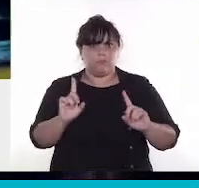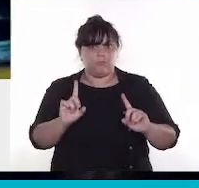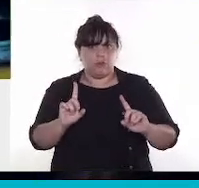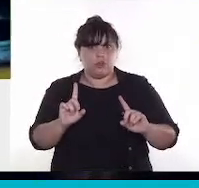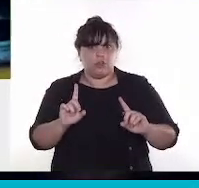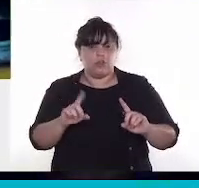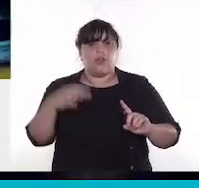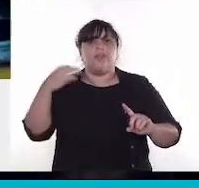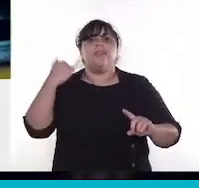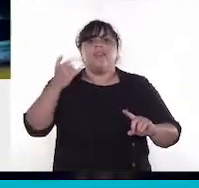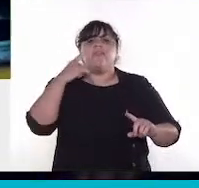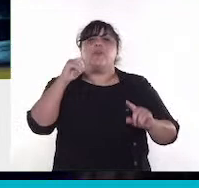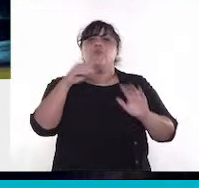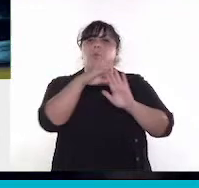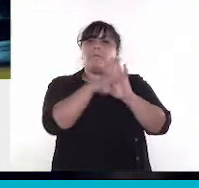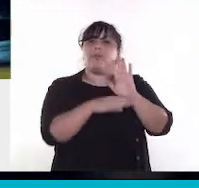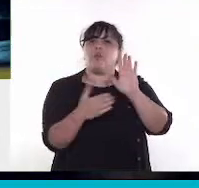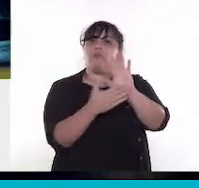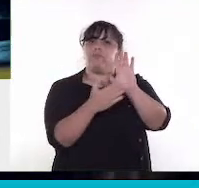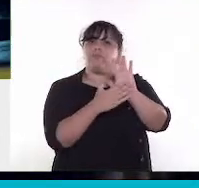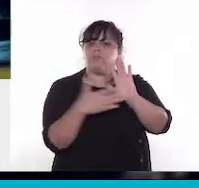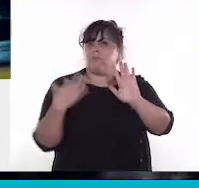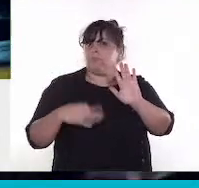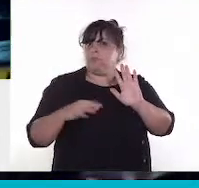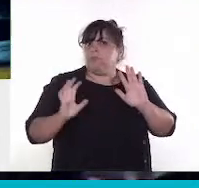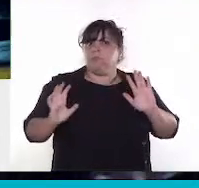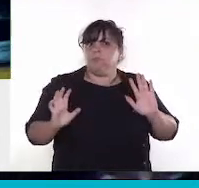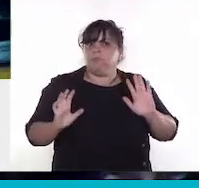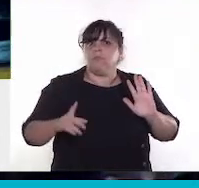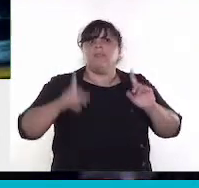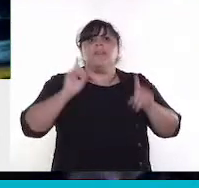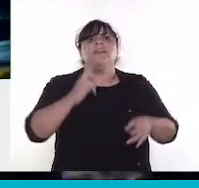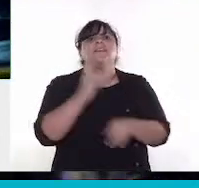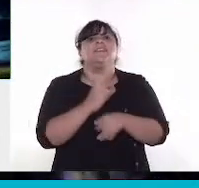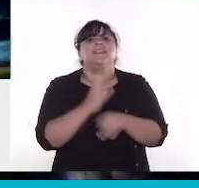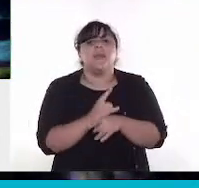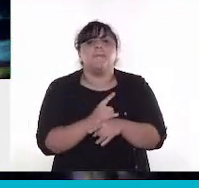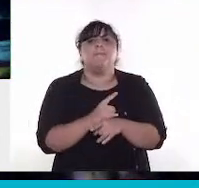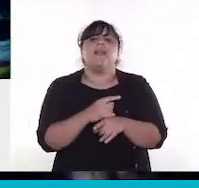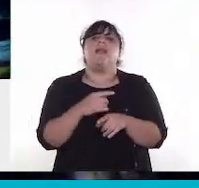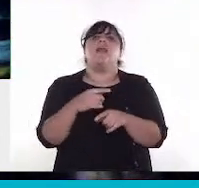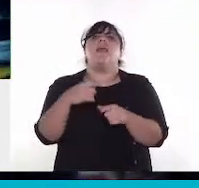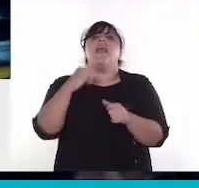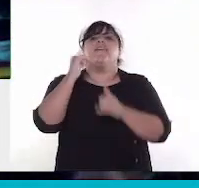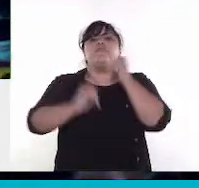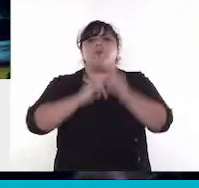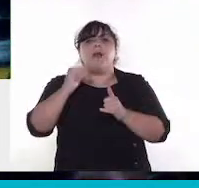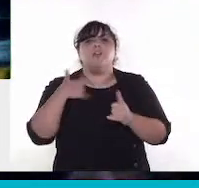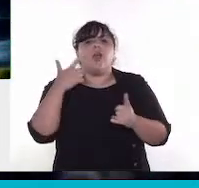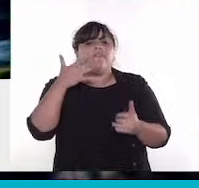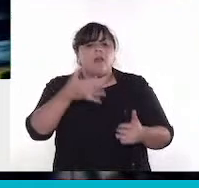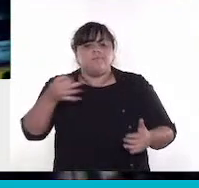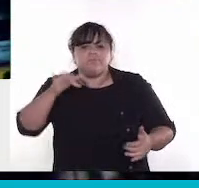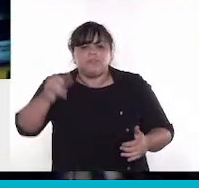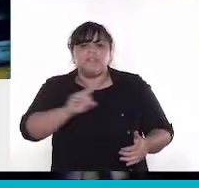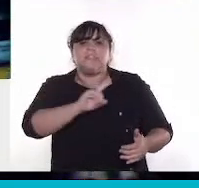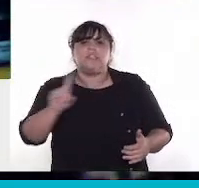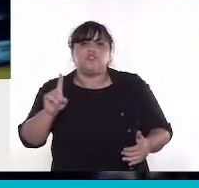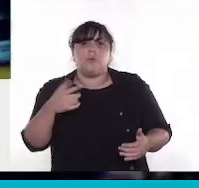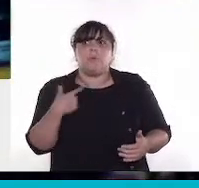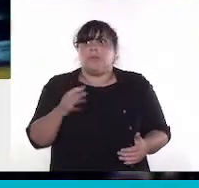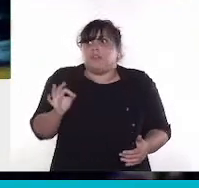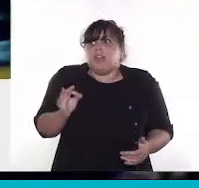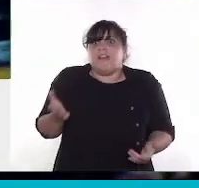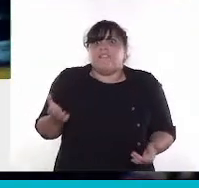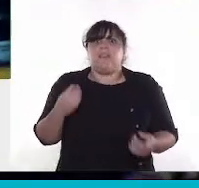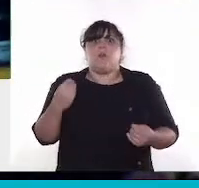la debe acompañar, además, siempre el acceso a fuentes de cotejo, ¿no? ¿Para qué? Y para poder saber de manera directa cuál es la